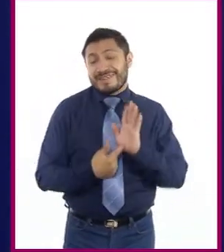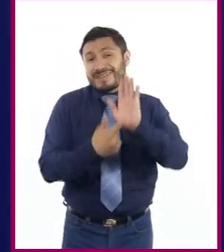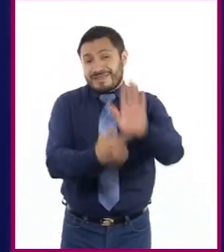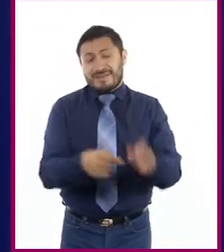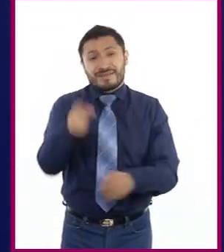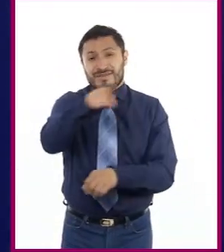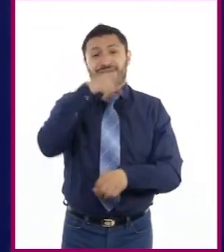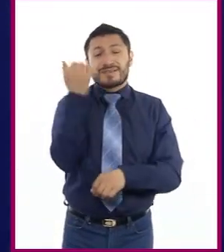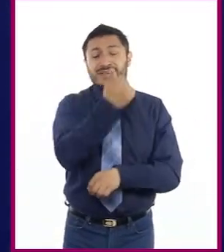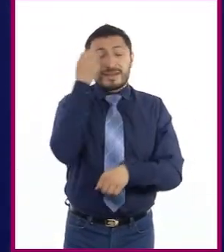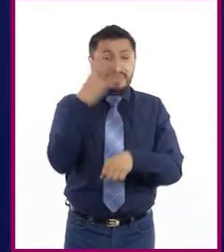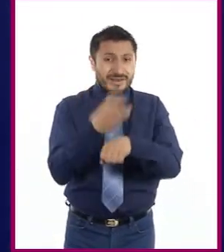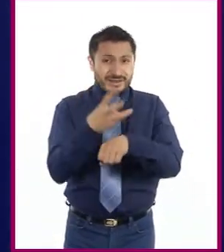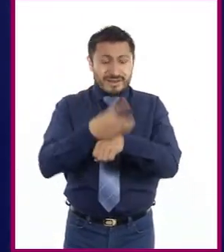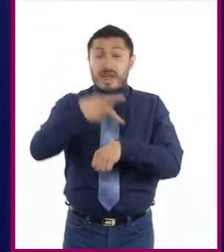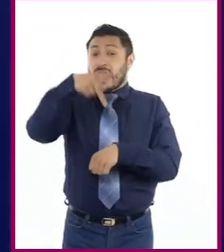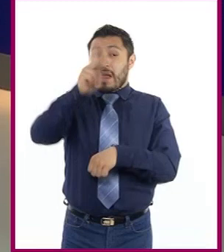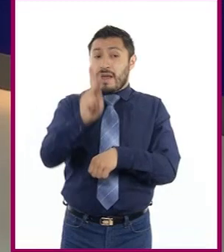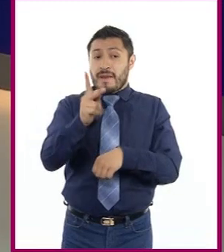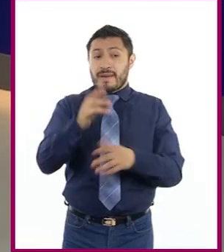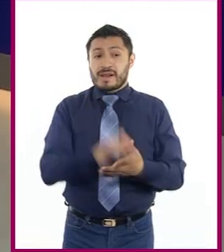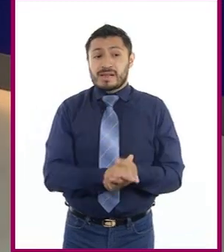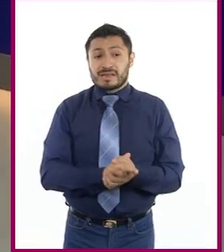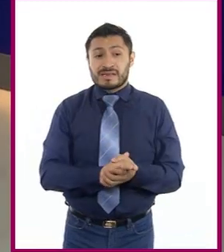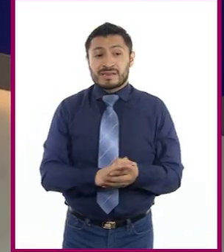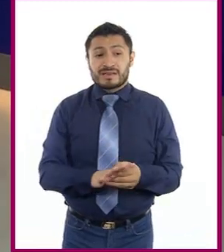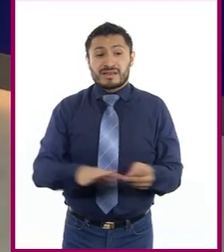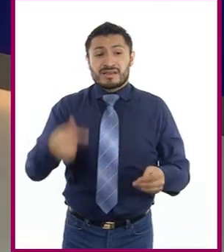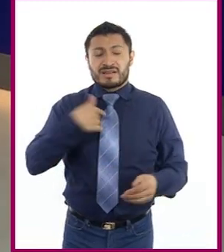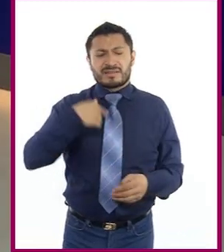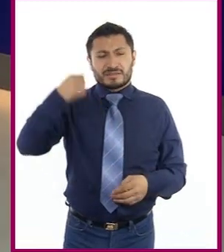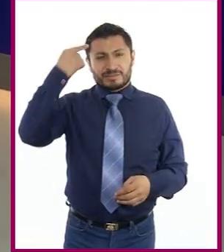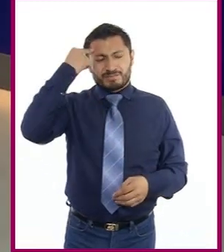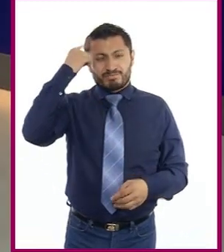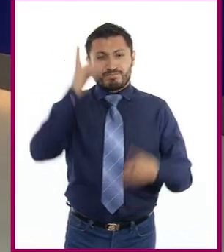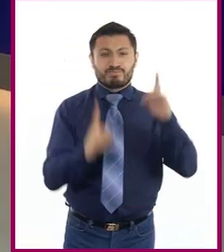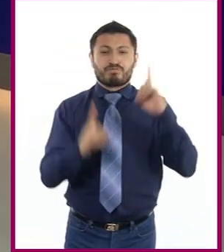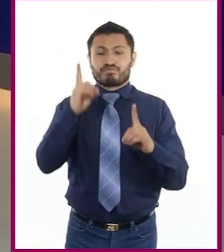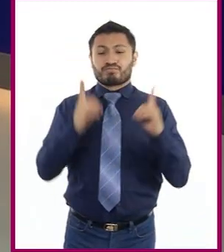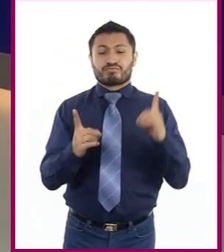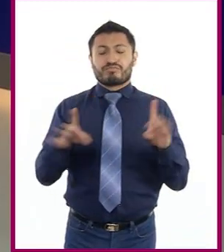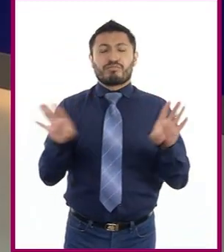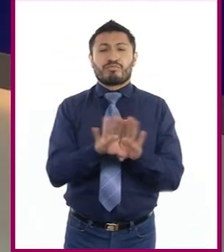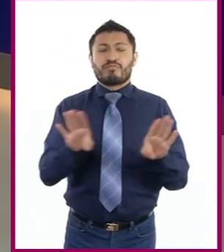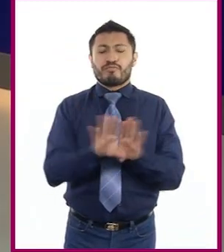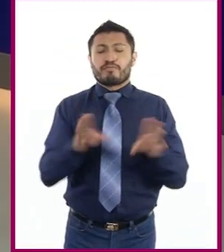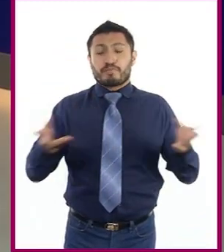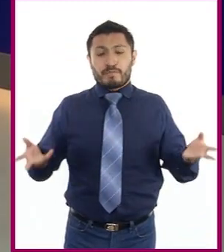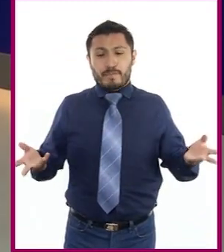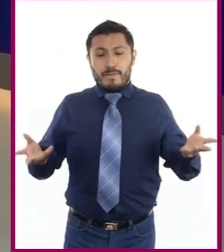grado. Sin embargo, me queda una duda. ¿Cómo podemos